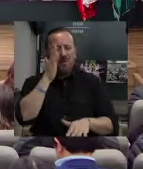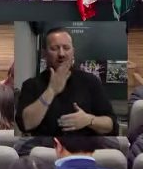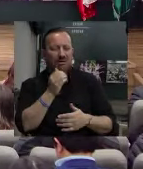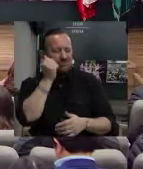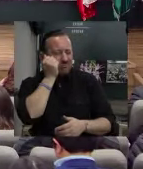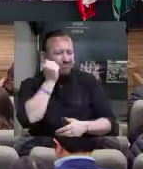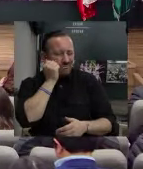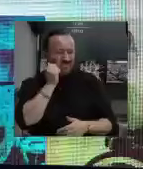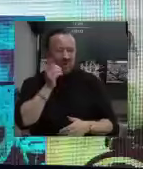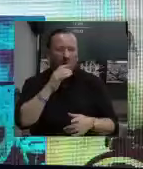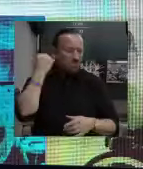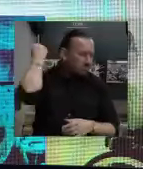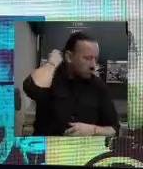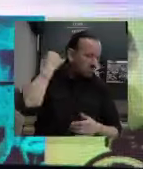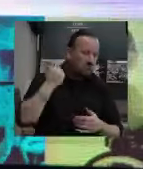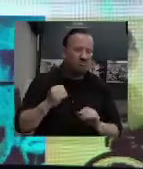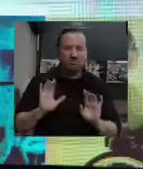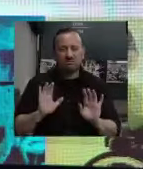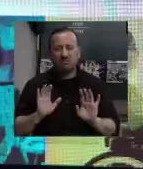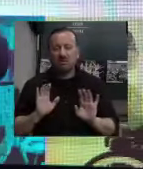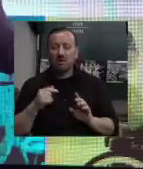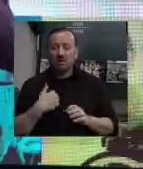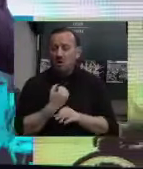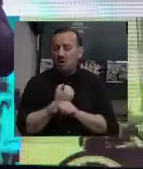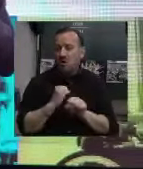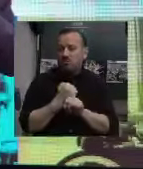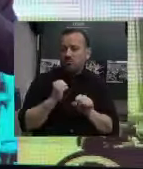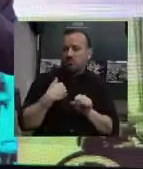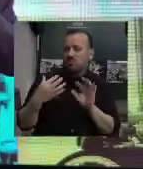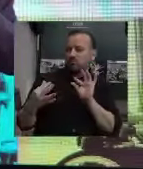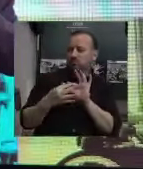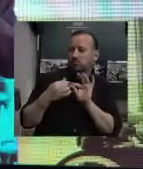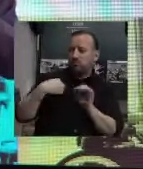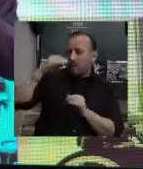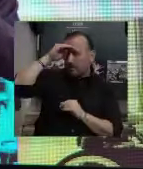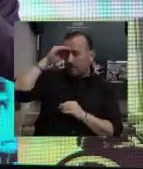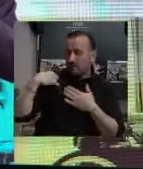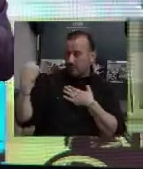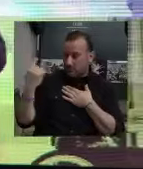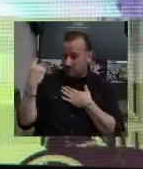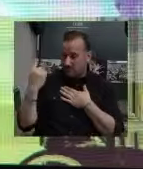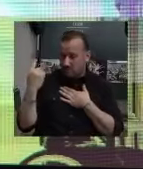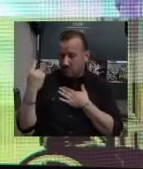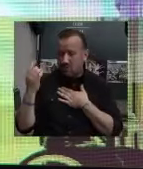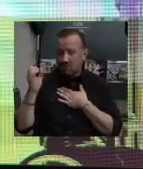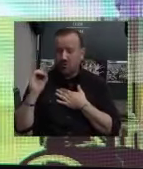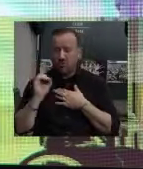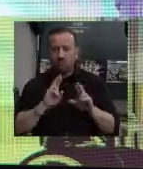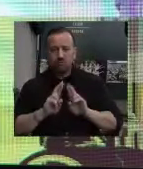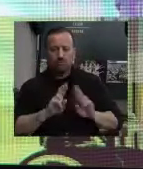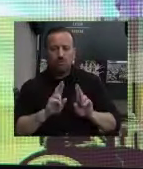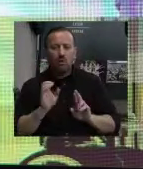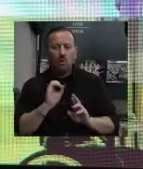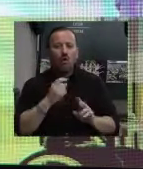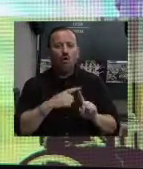fueron traicionadas yo no puedo correlacionar una experiencia individual o relacional con